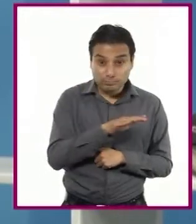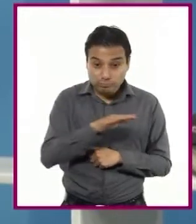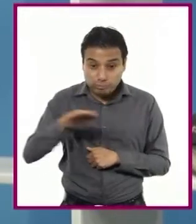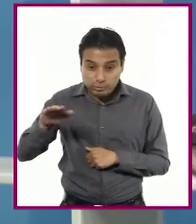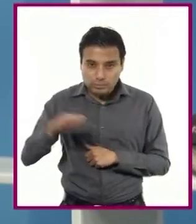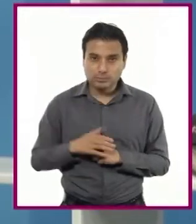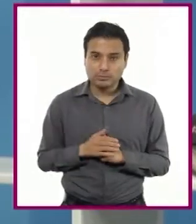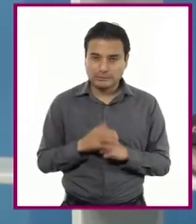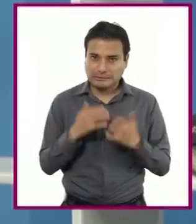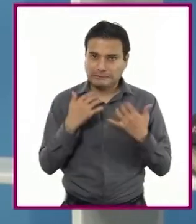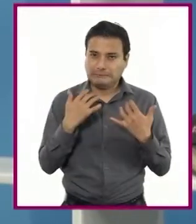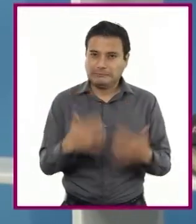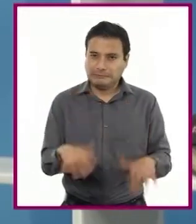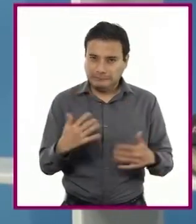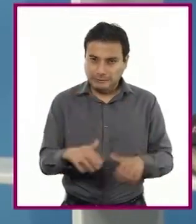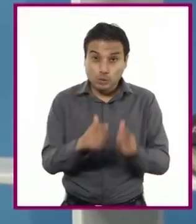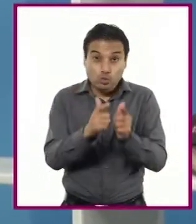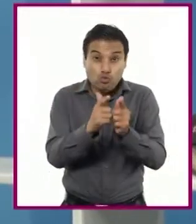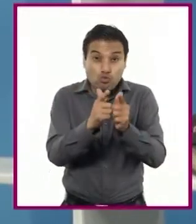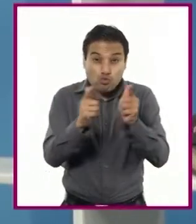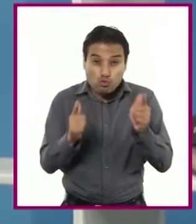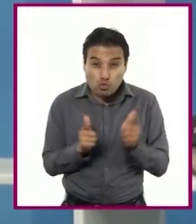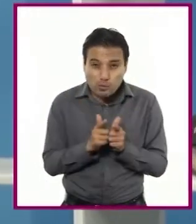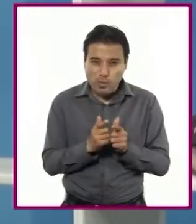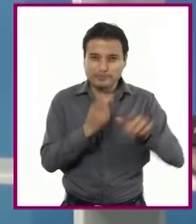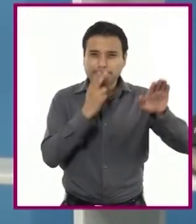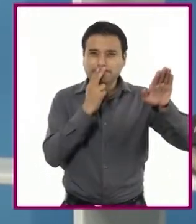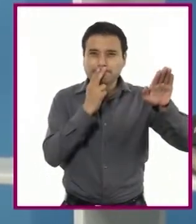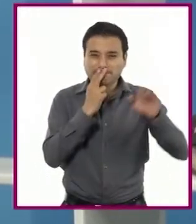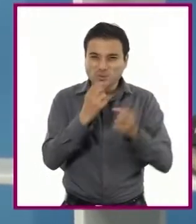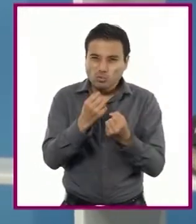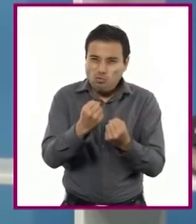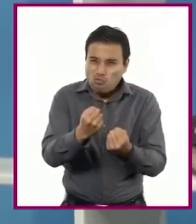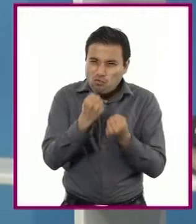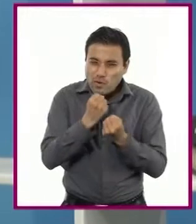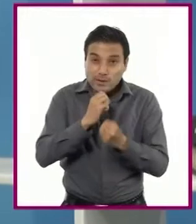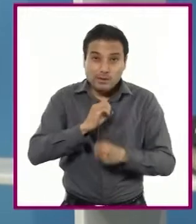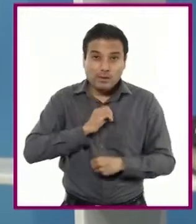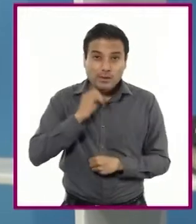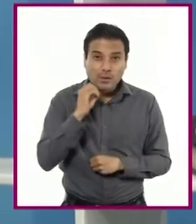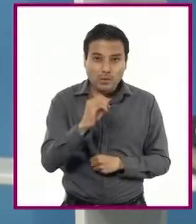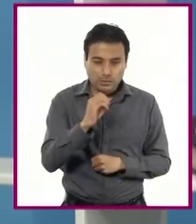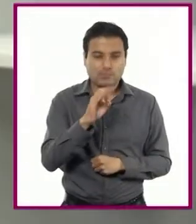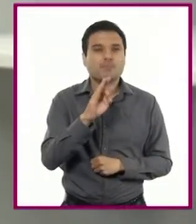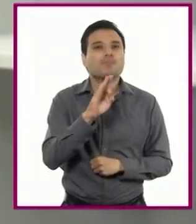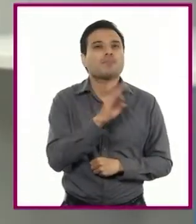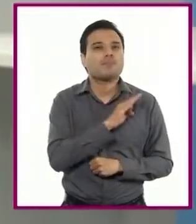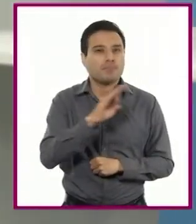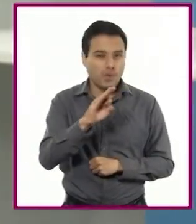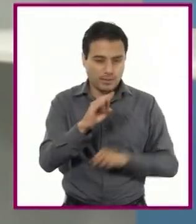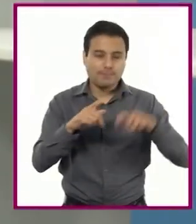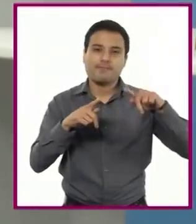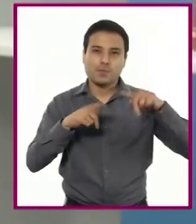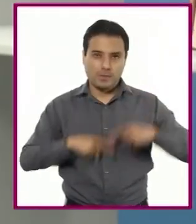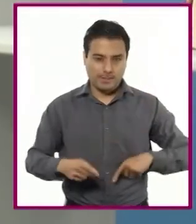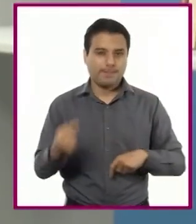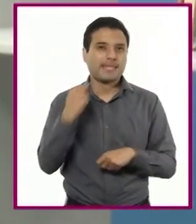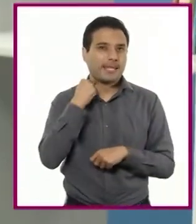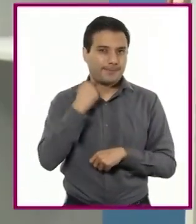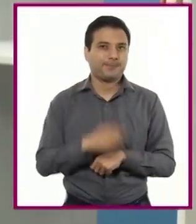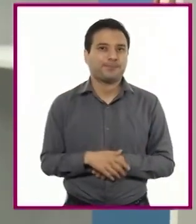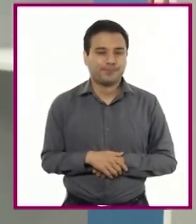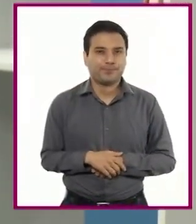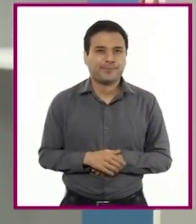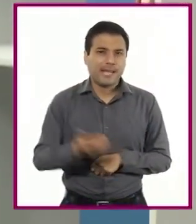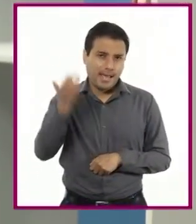régimen extremo, unido por el odio al prójimo, puede hacer y causar. En la aldea donde